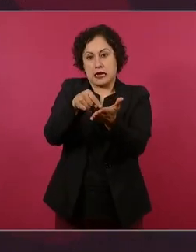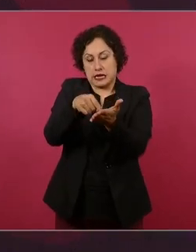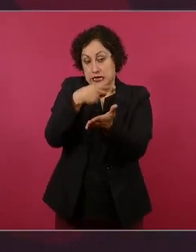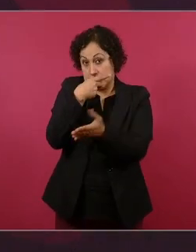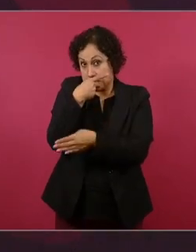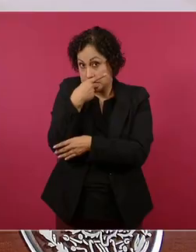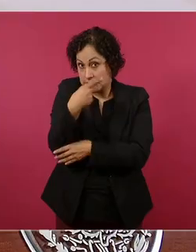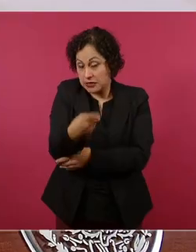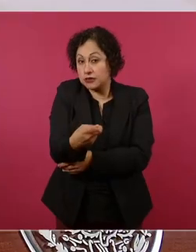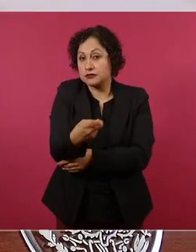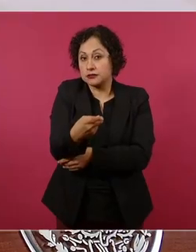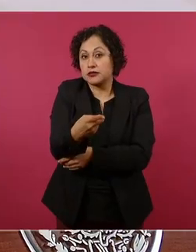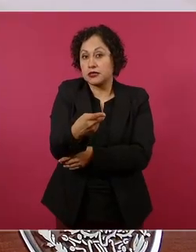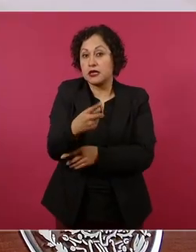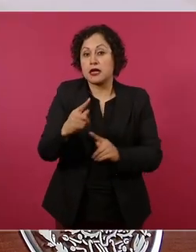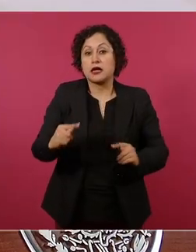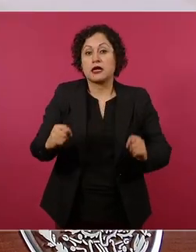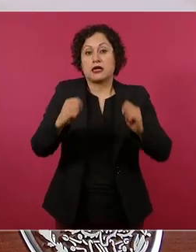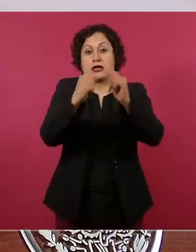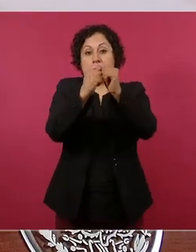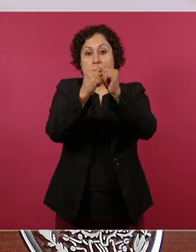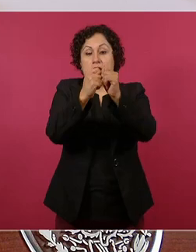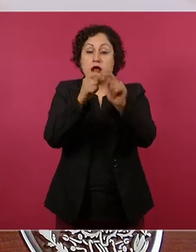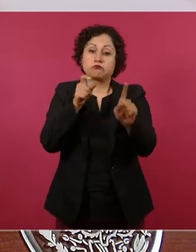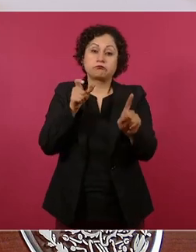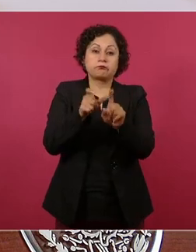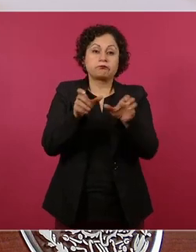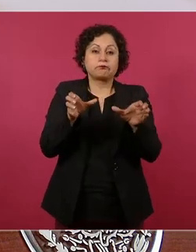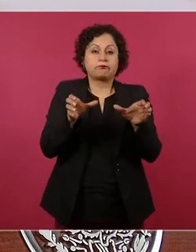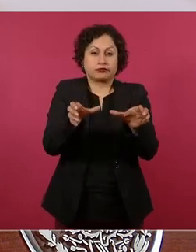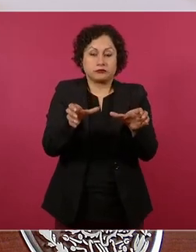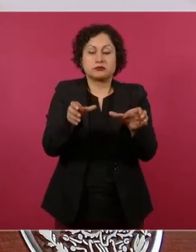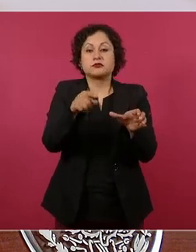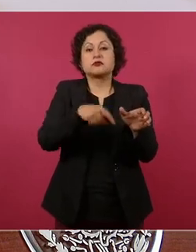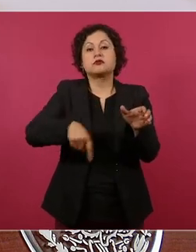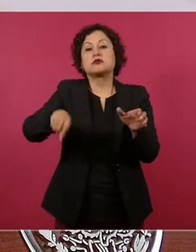había recaído,